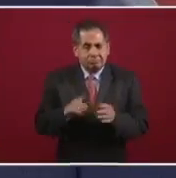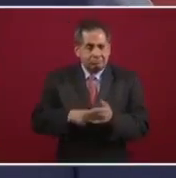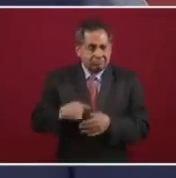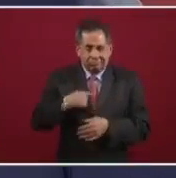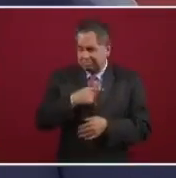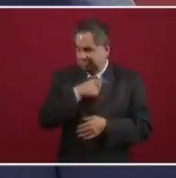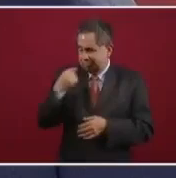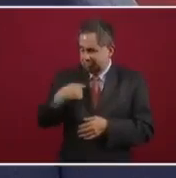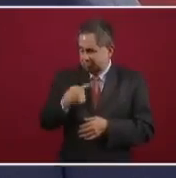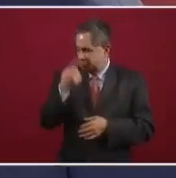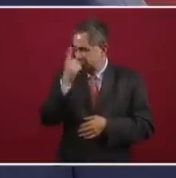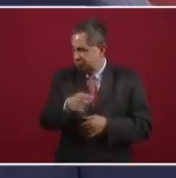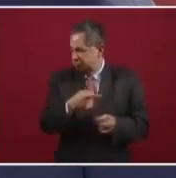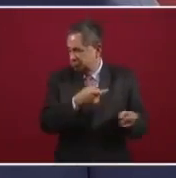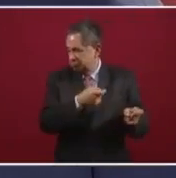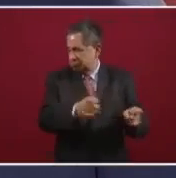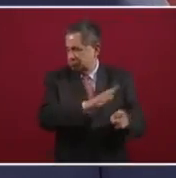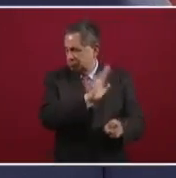derrotado moralmente